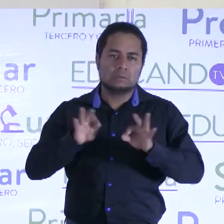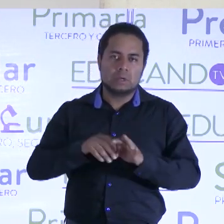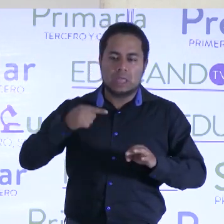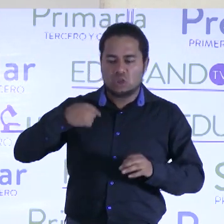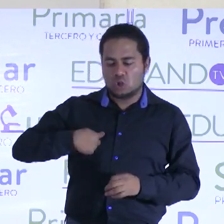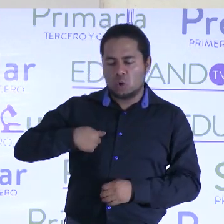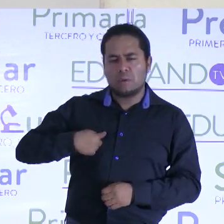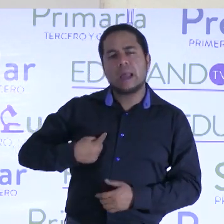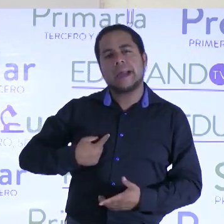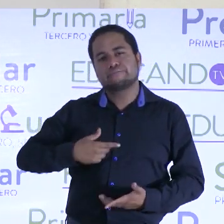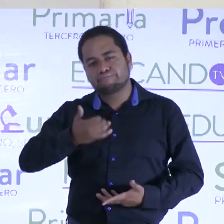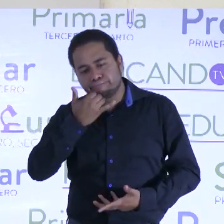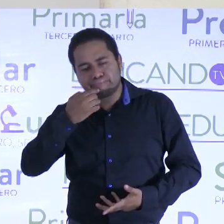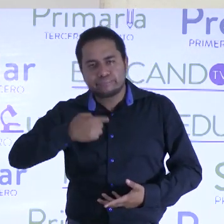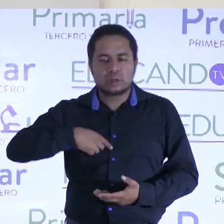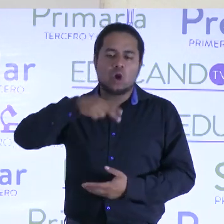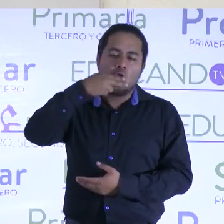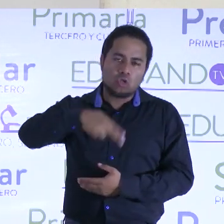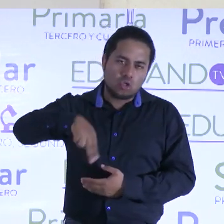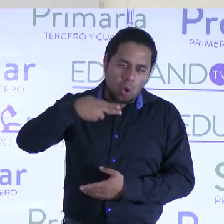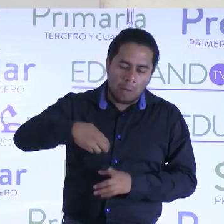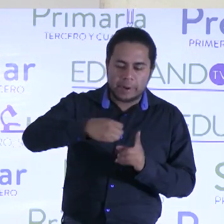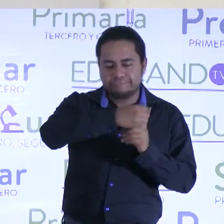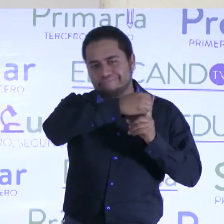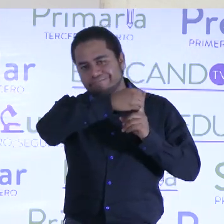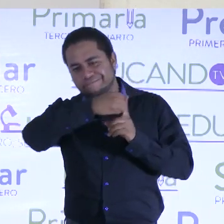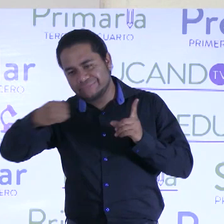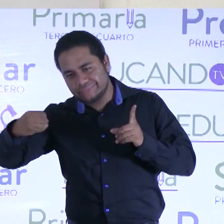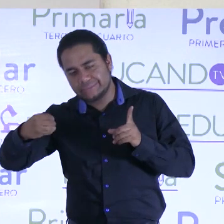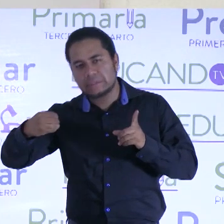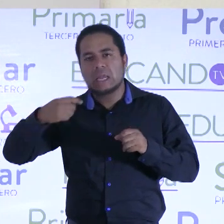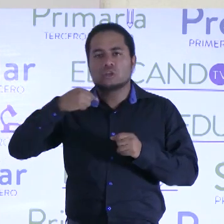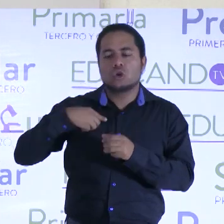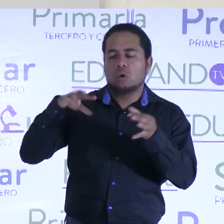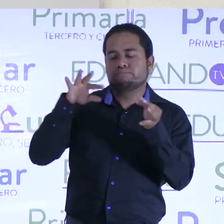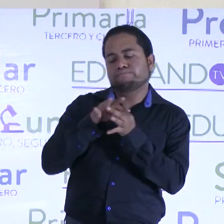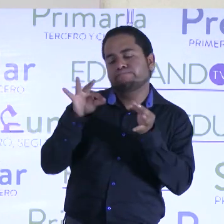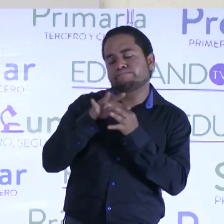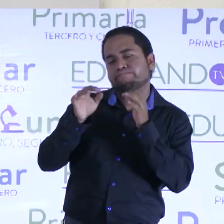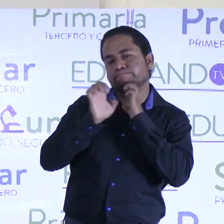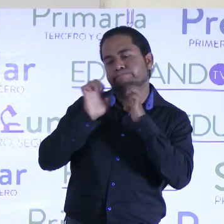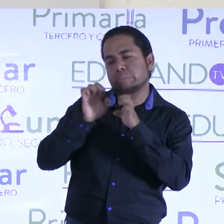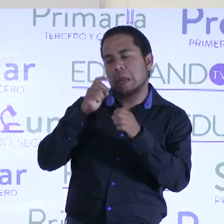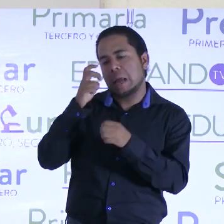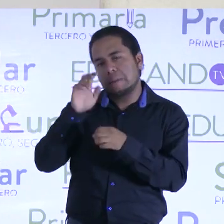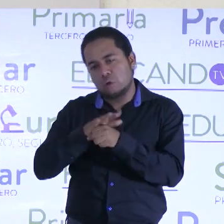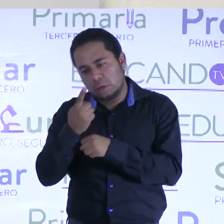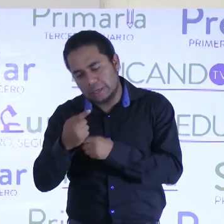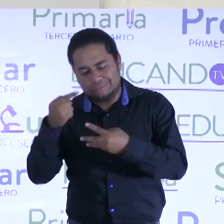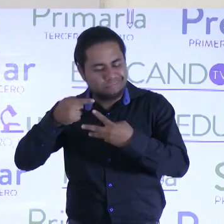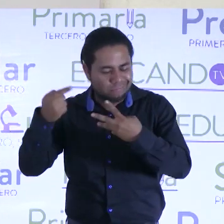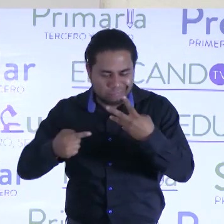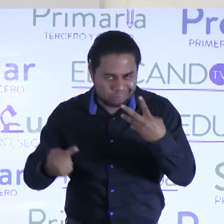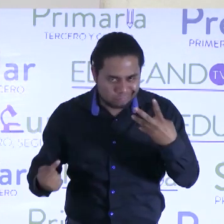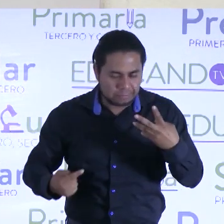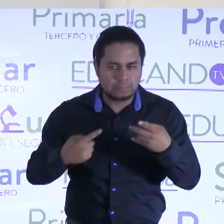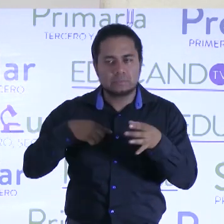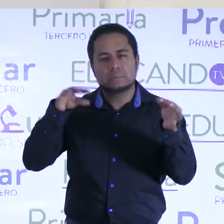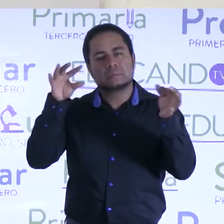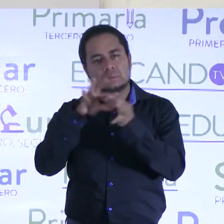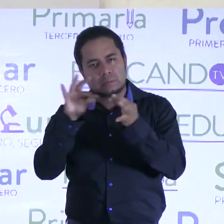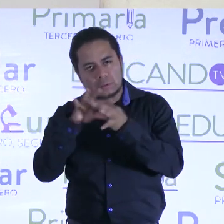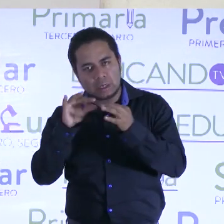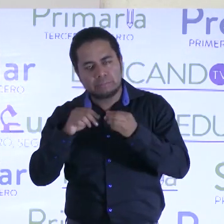que nosotros demos nuestro nombre completo, la razón y el objetivo de la entrevista,